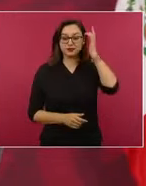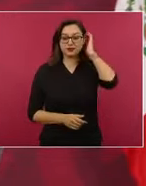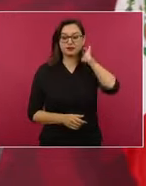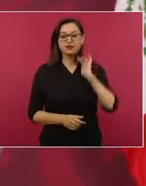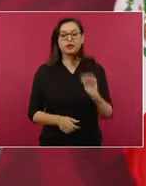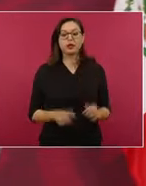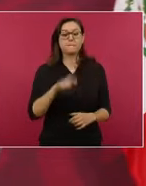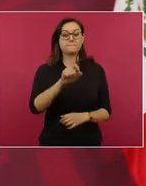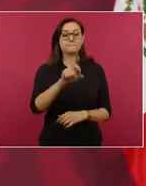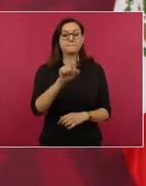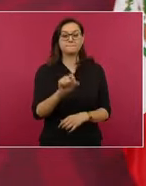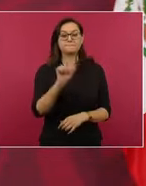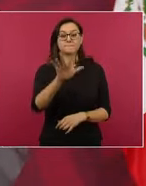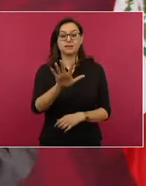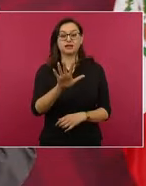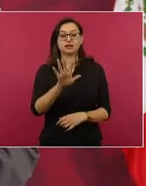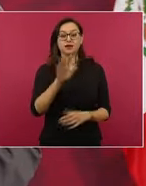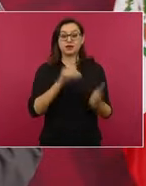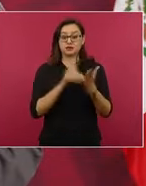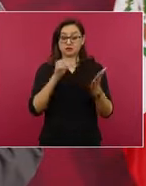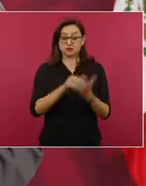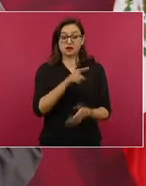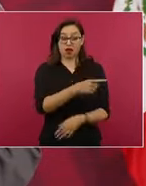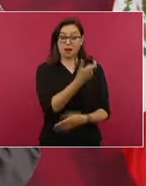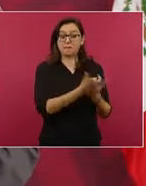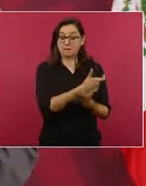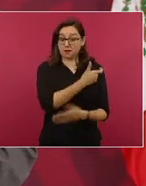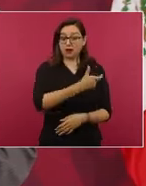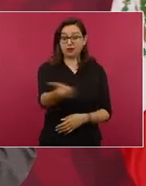24 millones, y ese sí tengo la prueba.